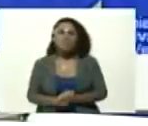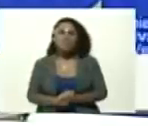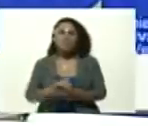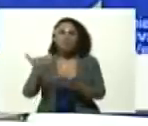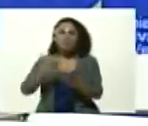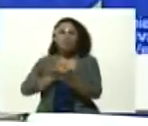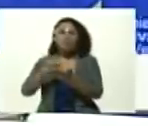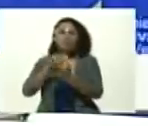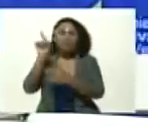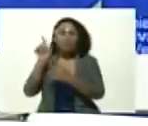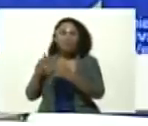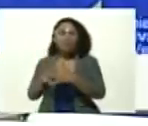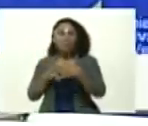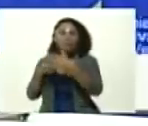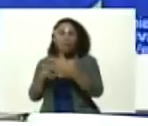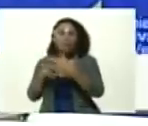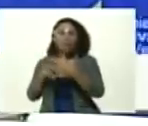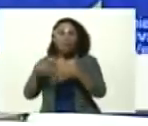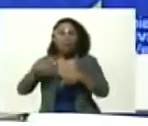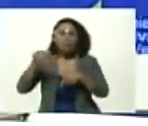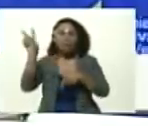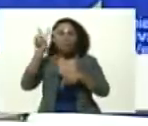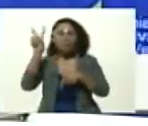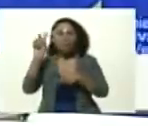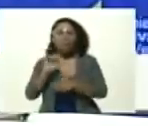York, en Venezuela.